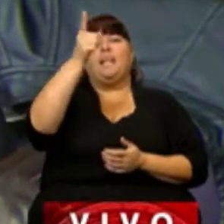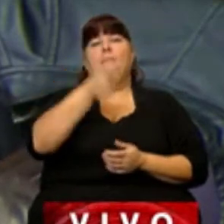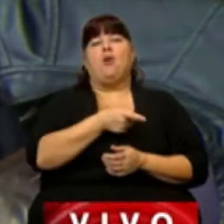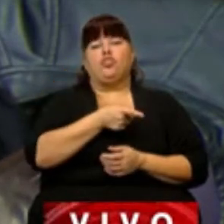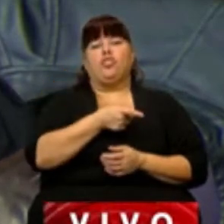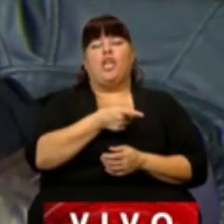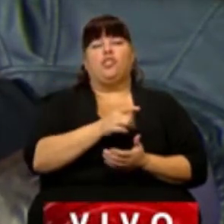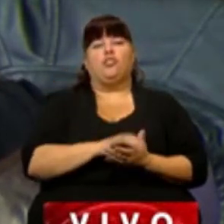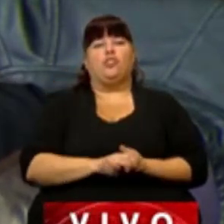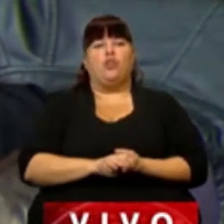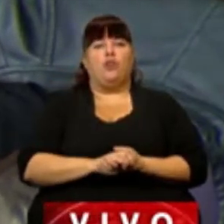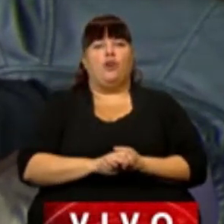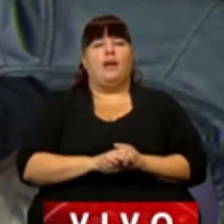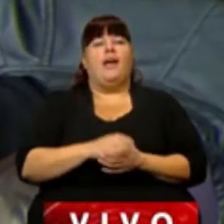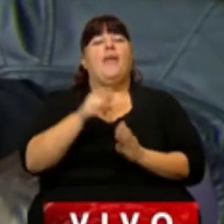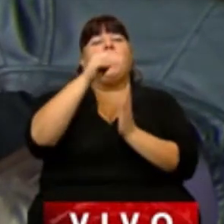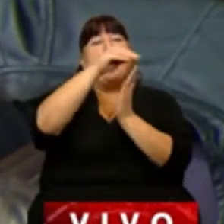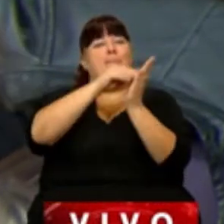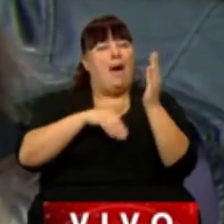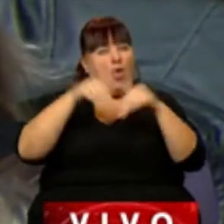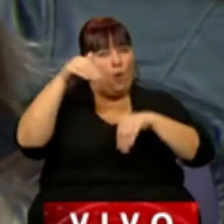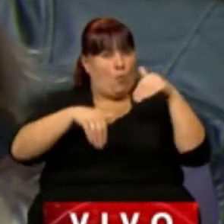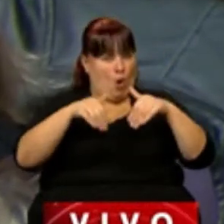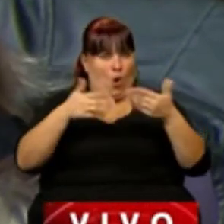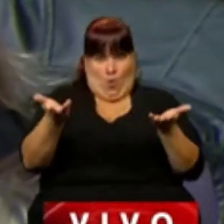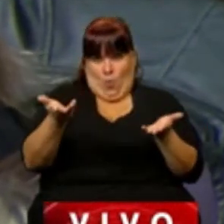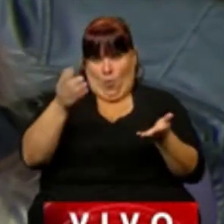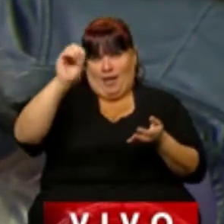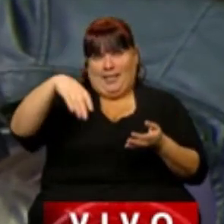3% del padrón electoral, que bueno,